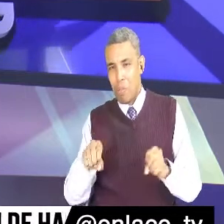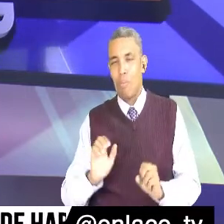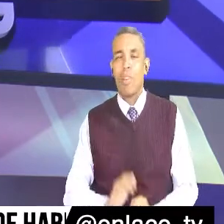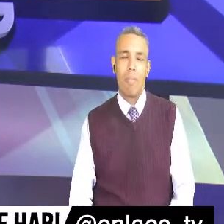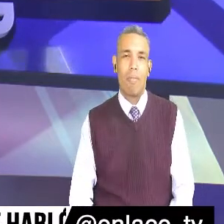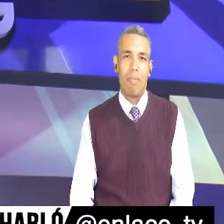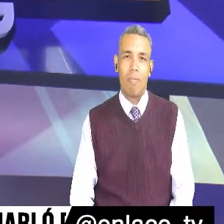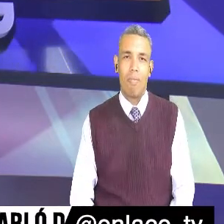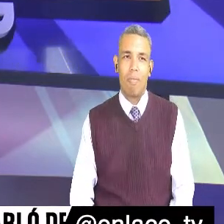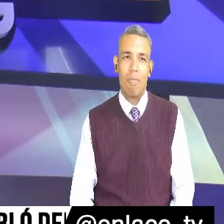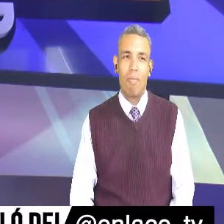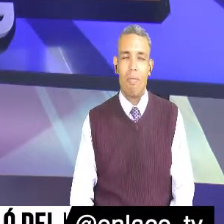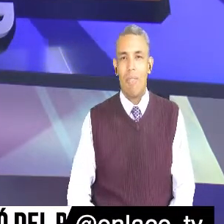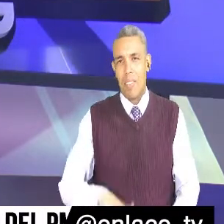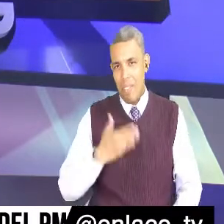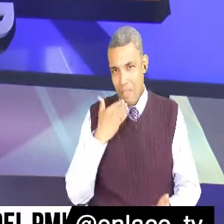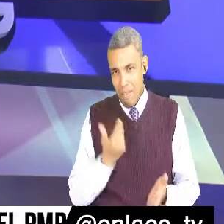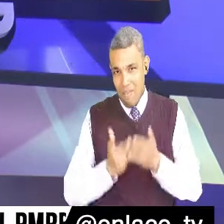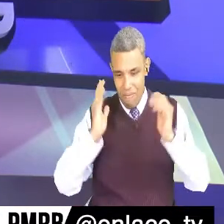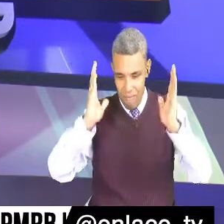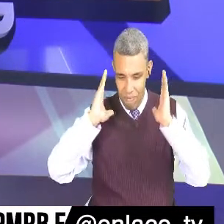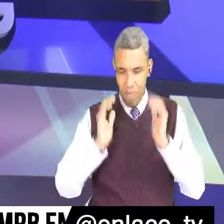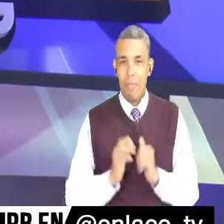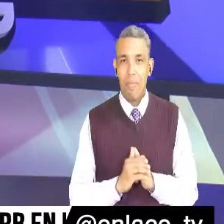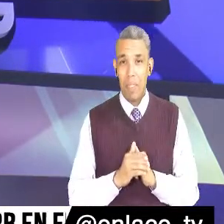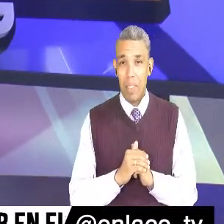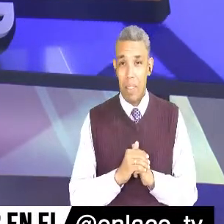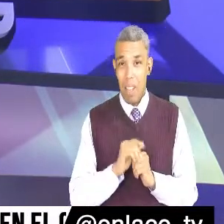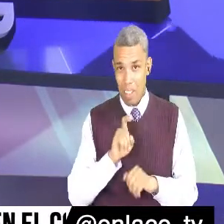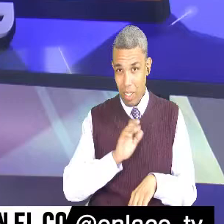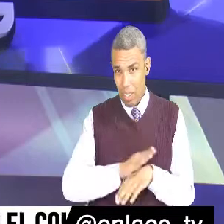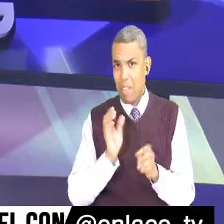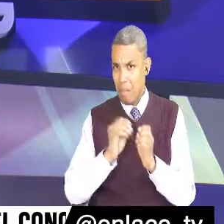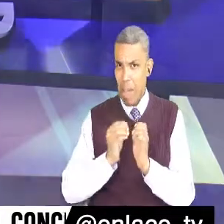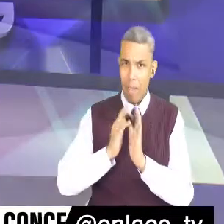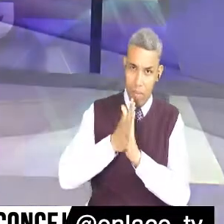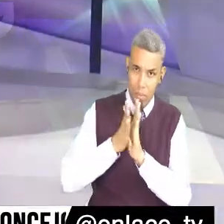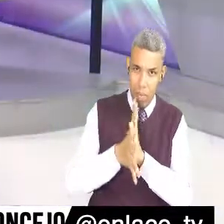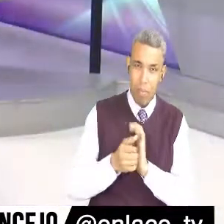De nuevo, gracias por preferirnos y nos vemos a las 6 en punto de la tarde con